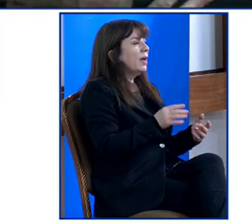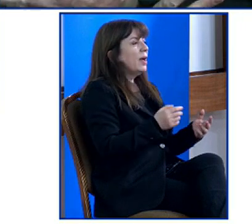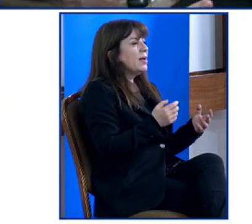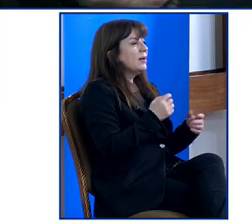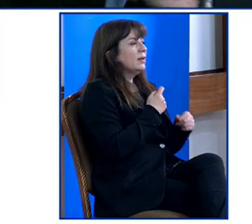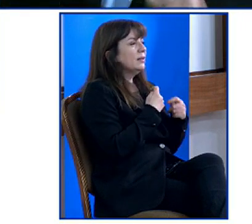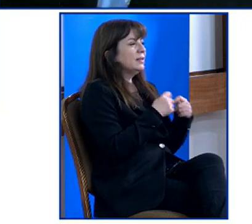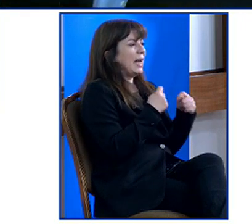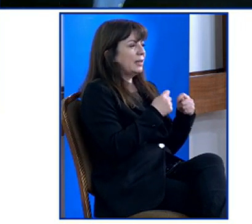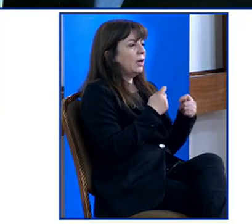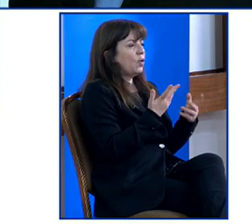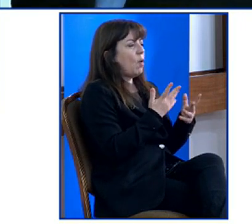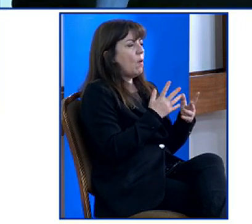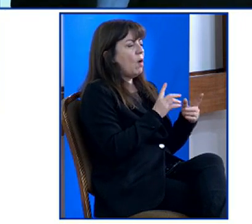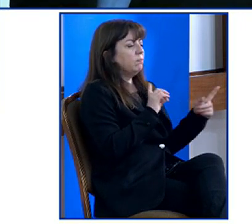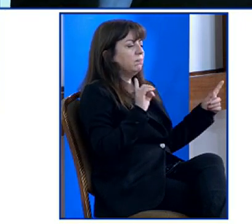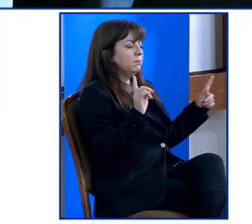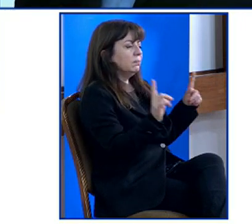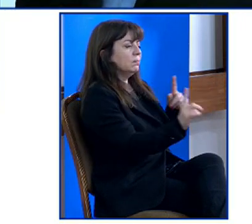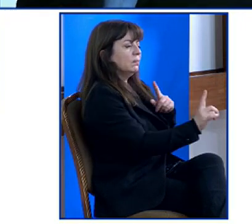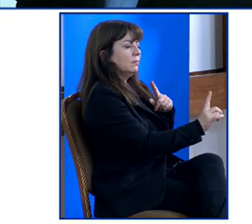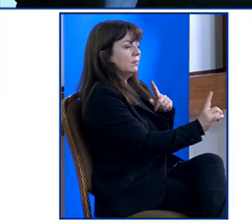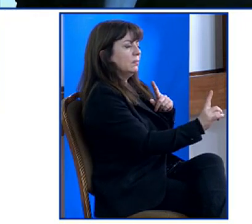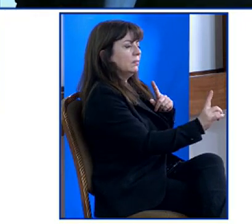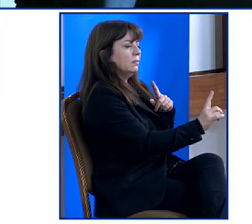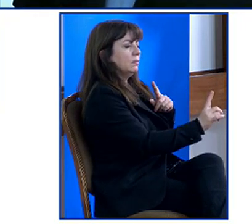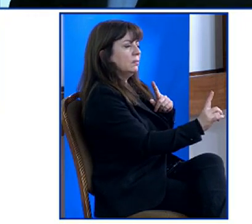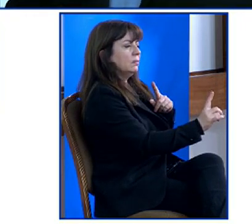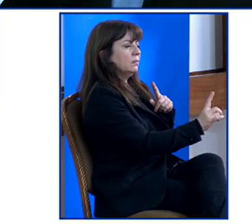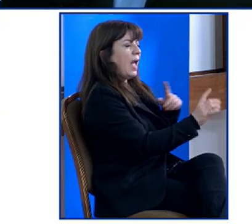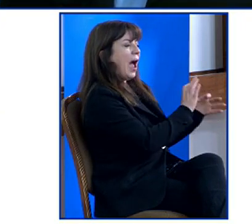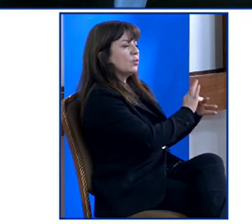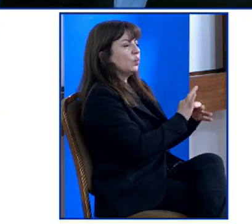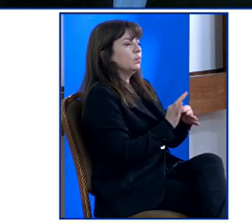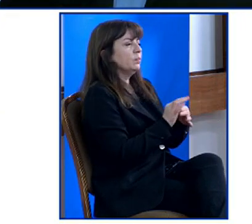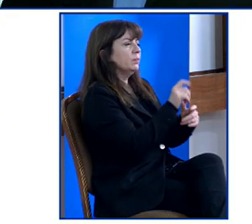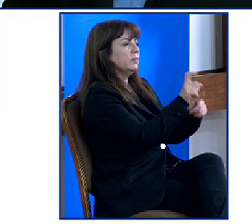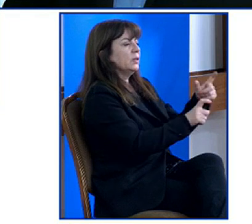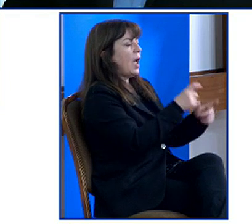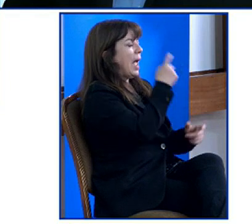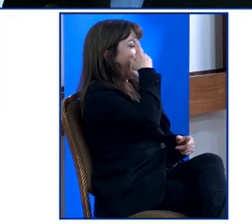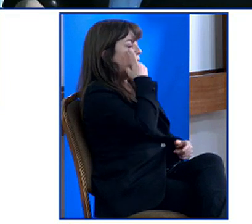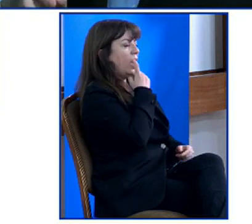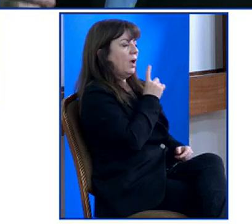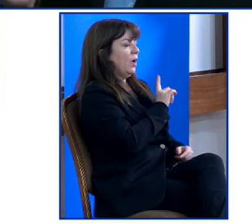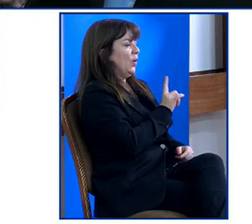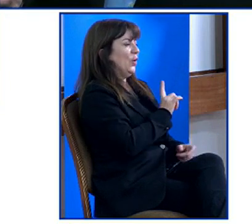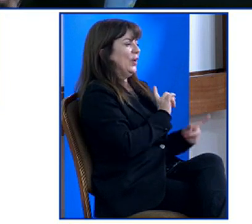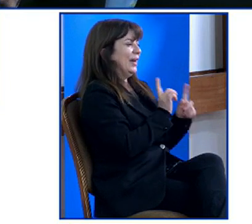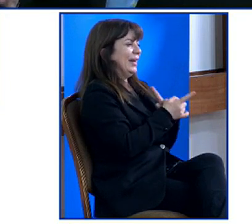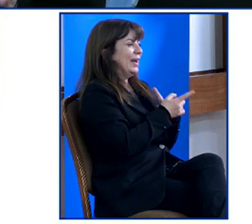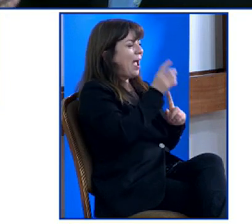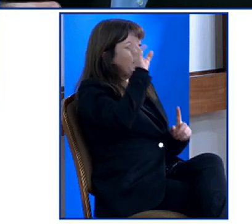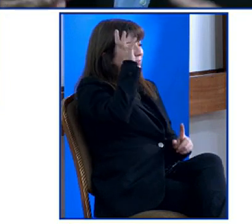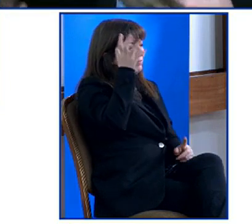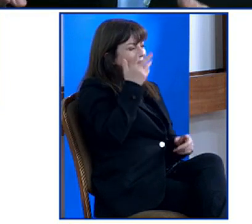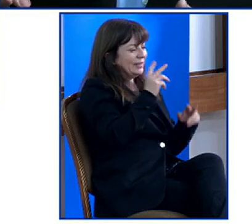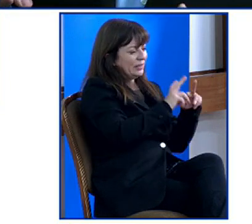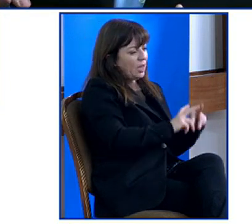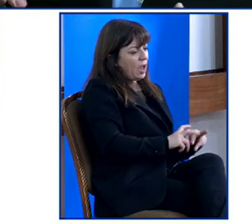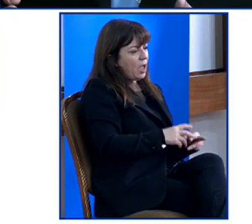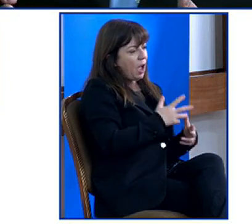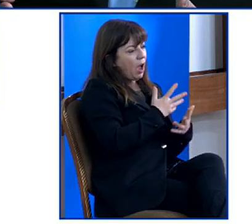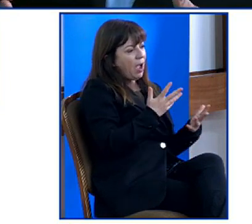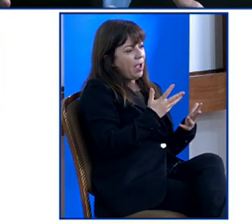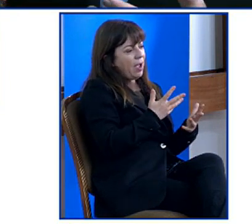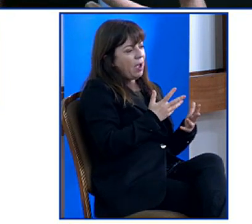la vuelta al argumento de los negacionistas y estudiar cuál es el